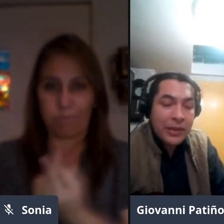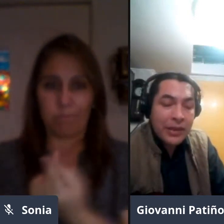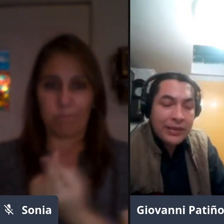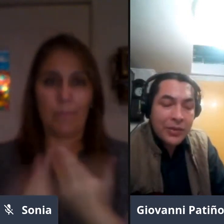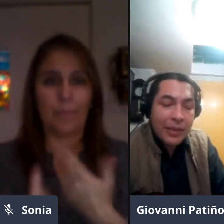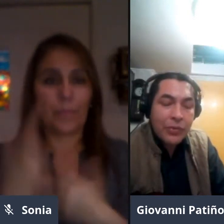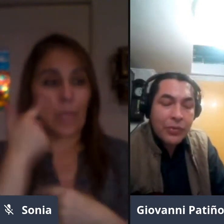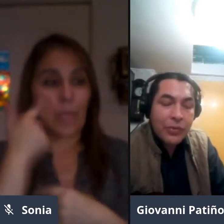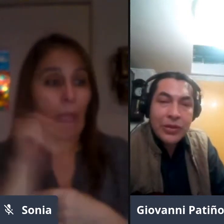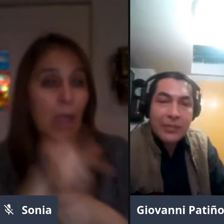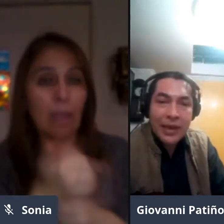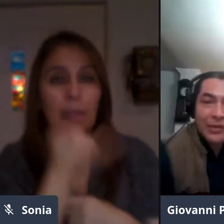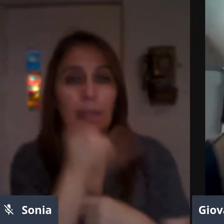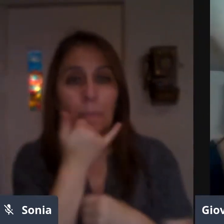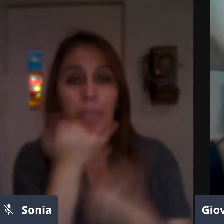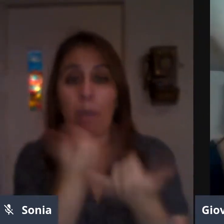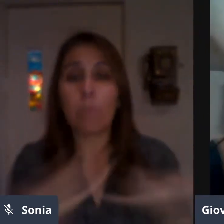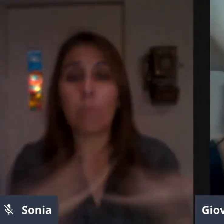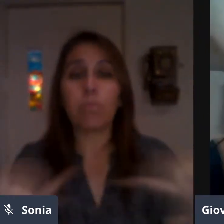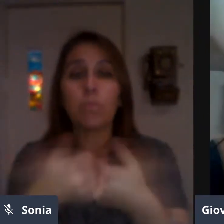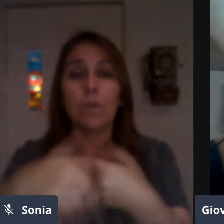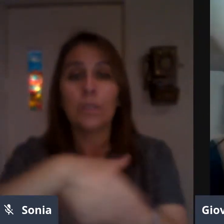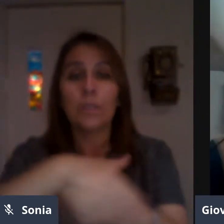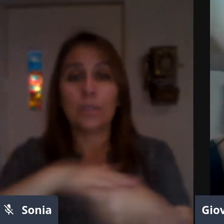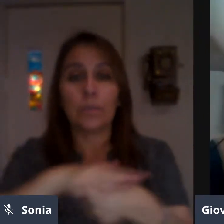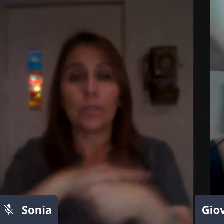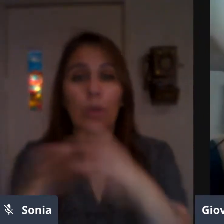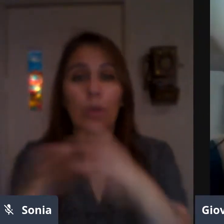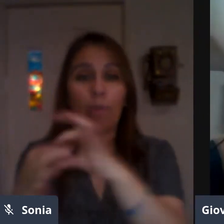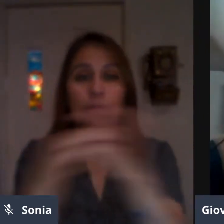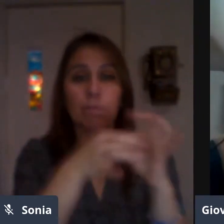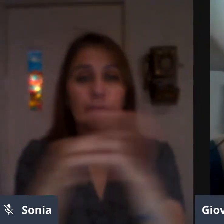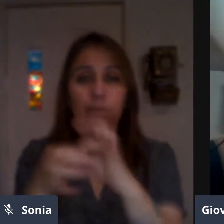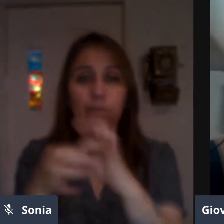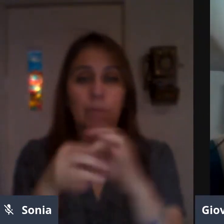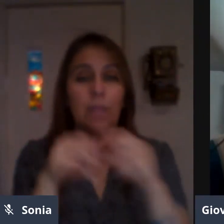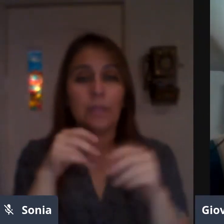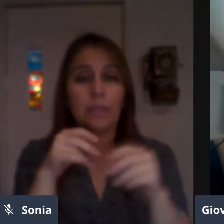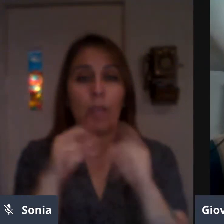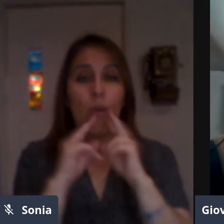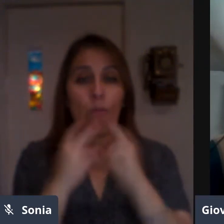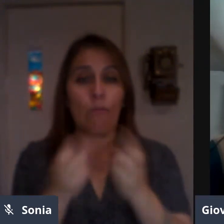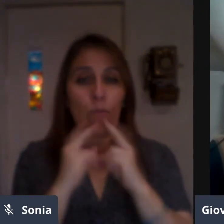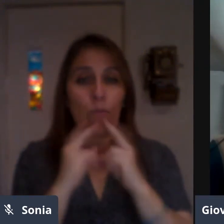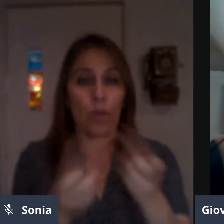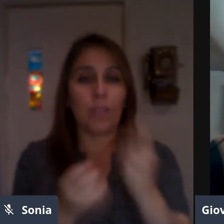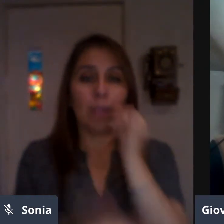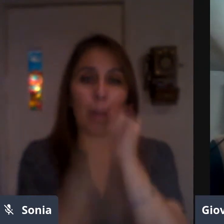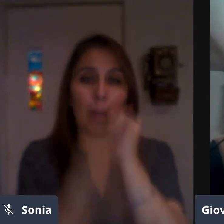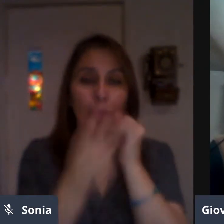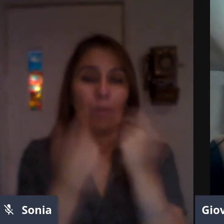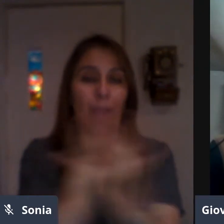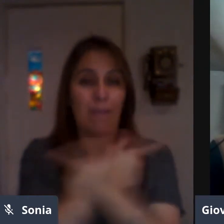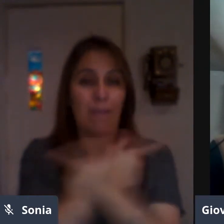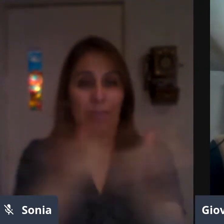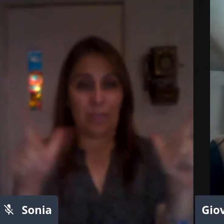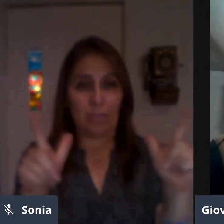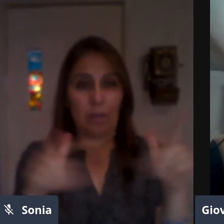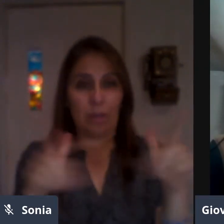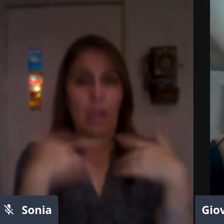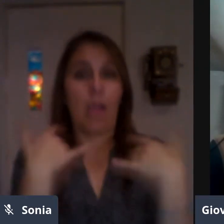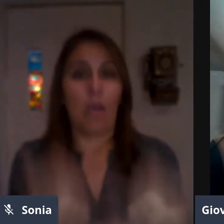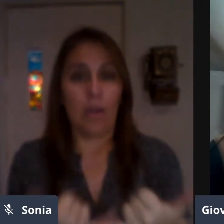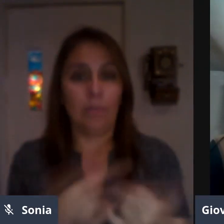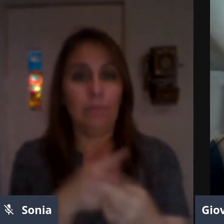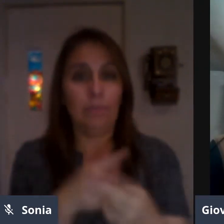que se unía mucho también al discurso freirán o de la pedagogía de la vibración empieza a tomar más sentido en estas épocas de encierro donde